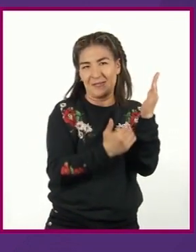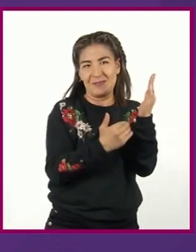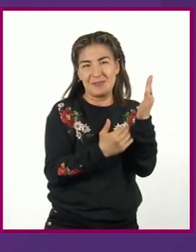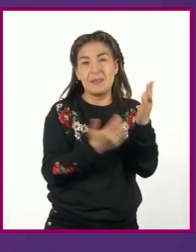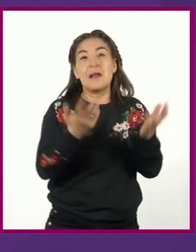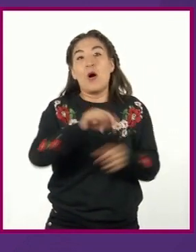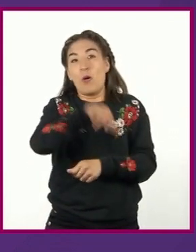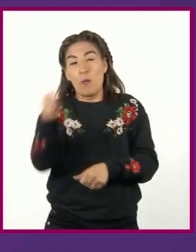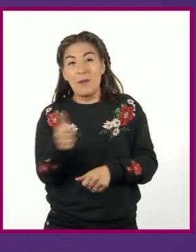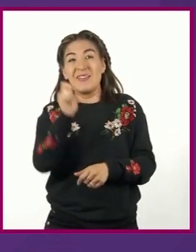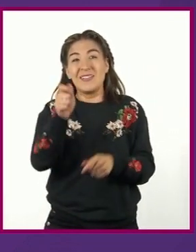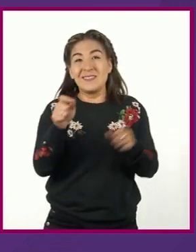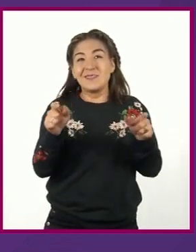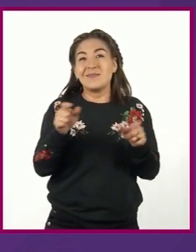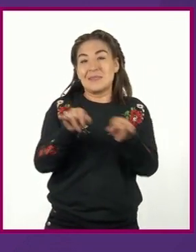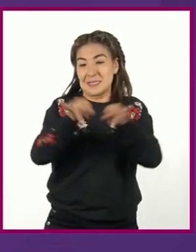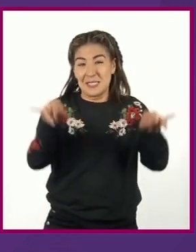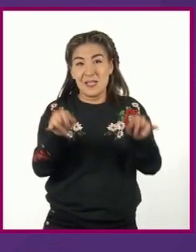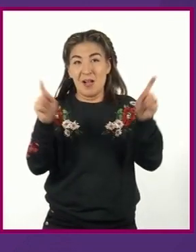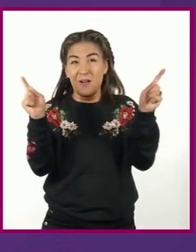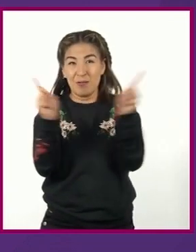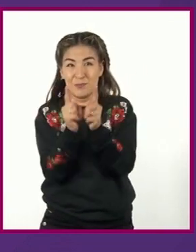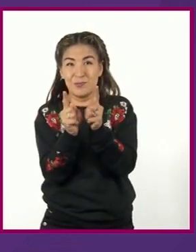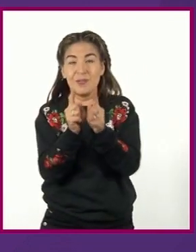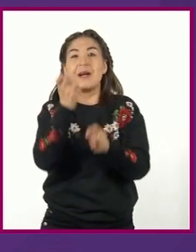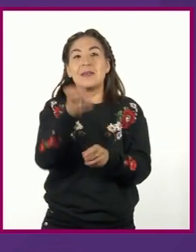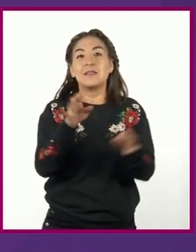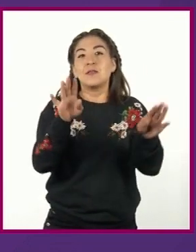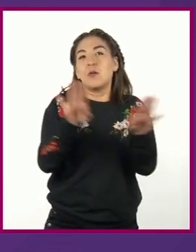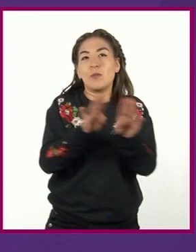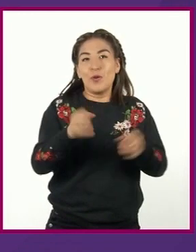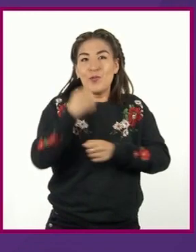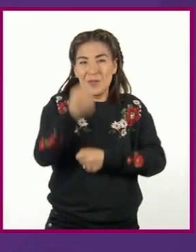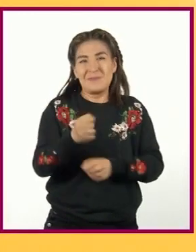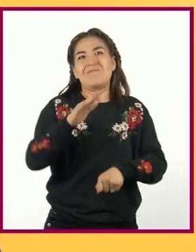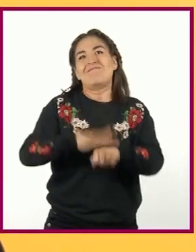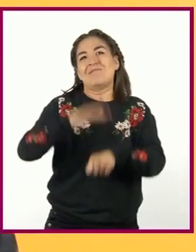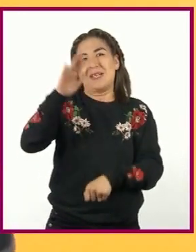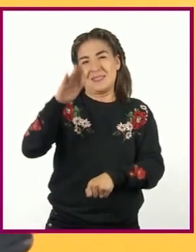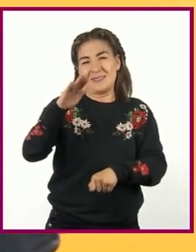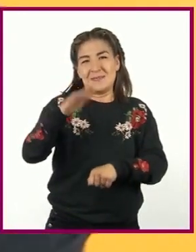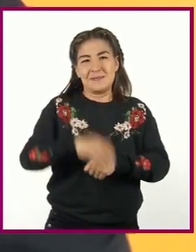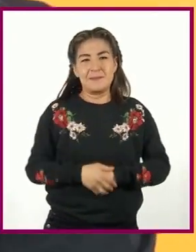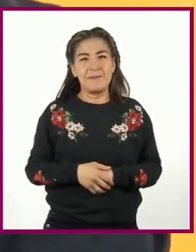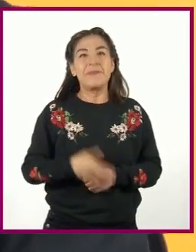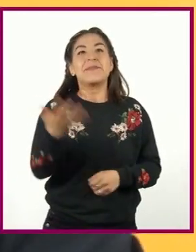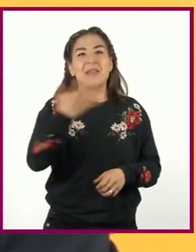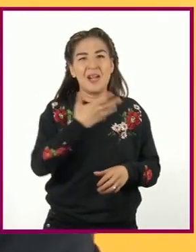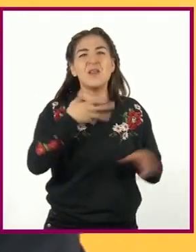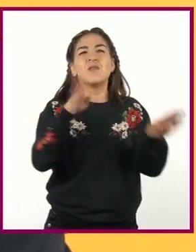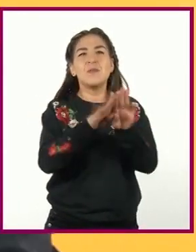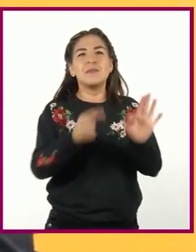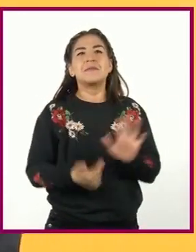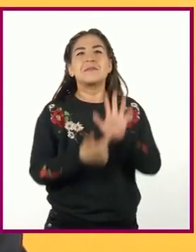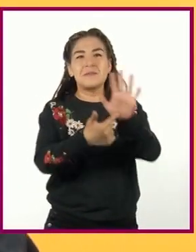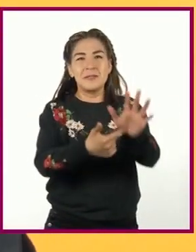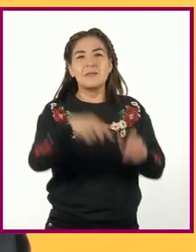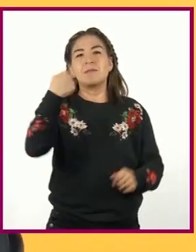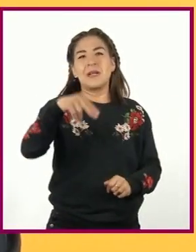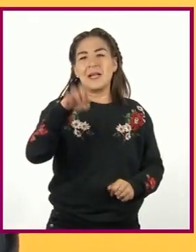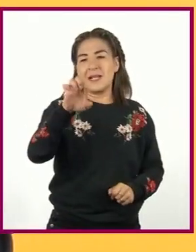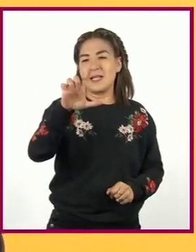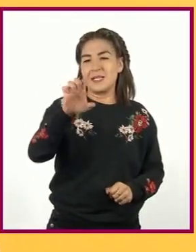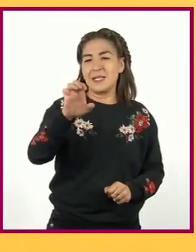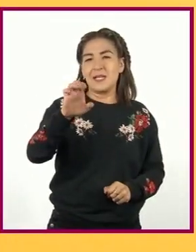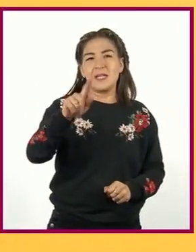si la distancia es pequeña, la fuerza entre las dos cargas será mayor. Existe un instrumento llamado